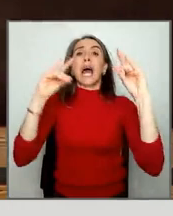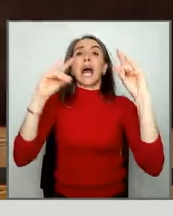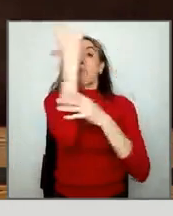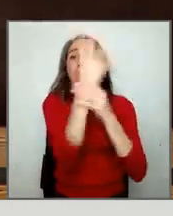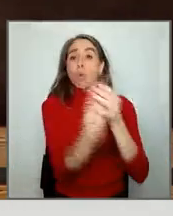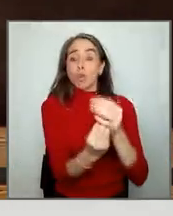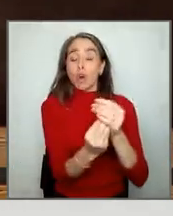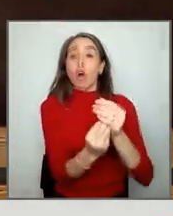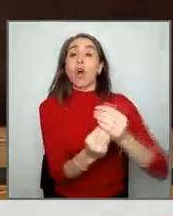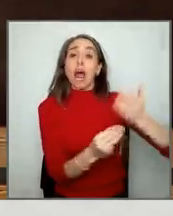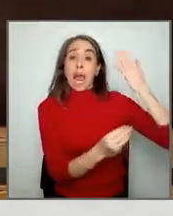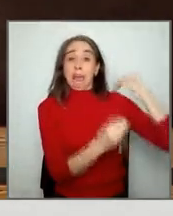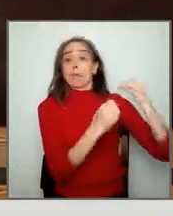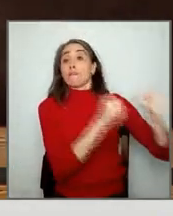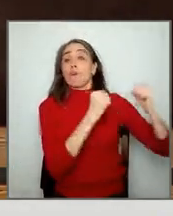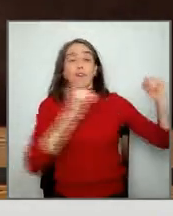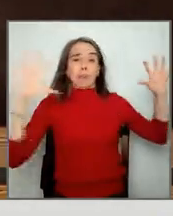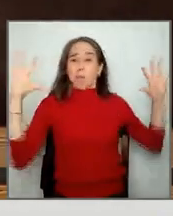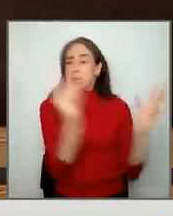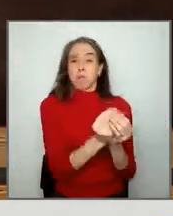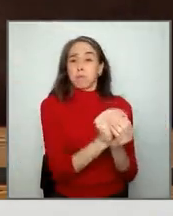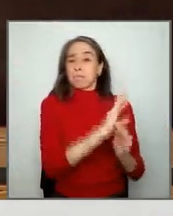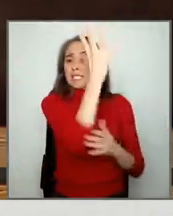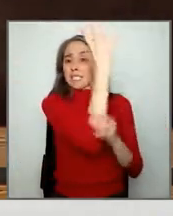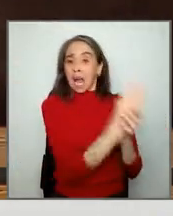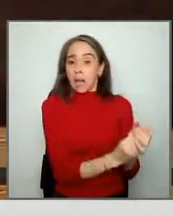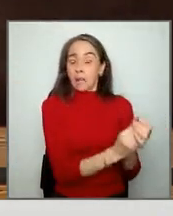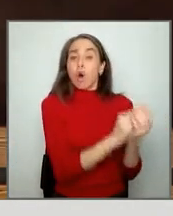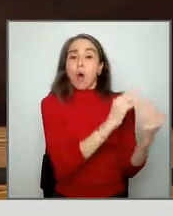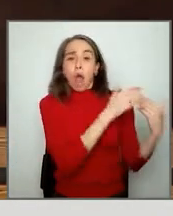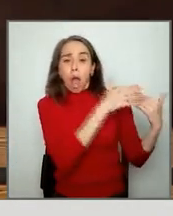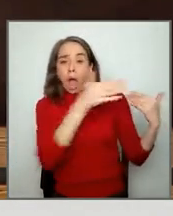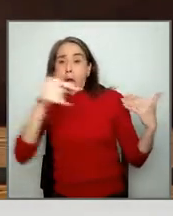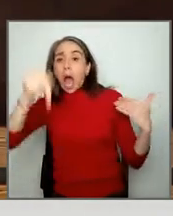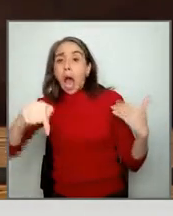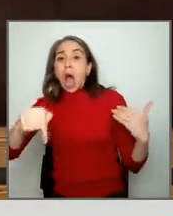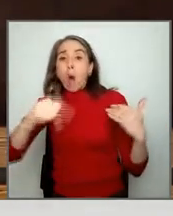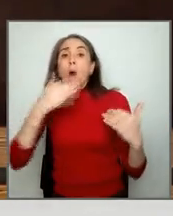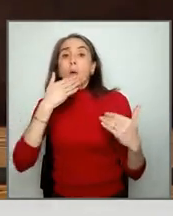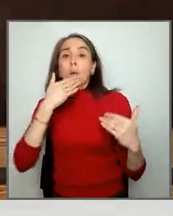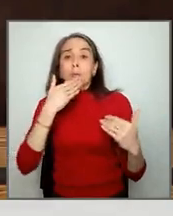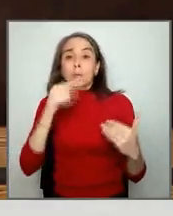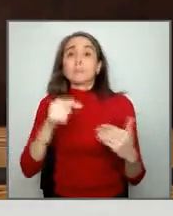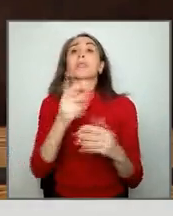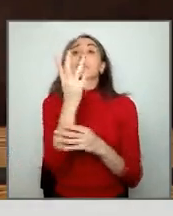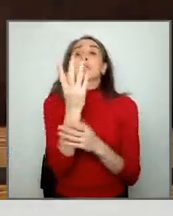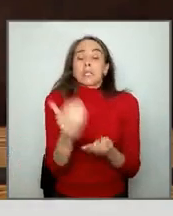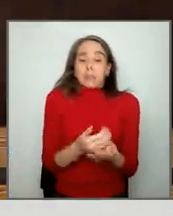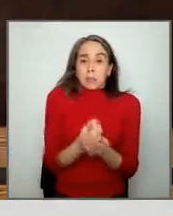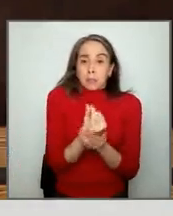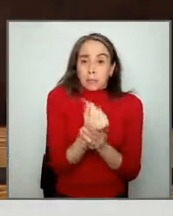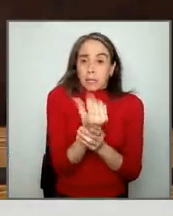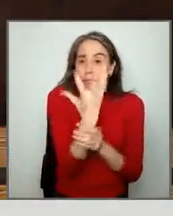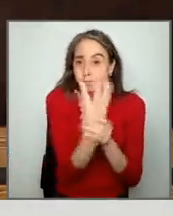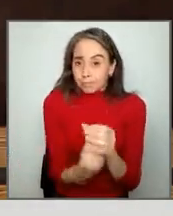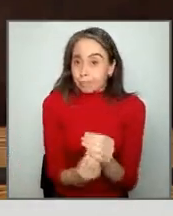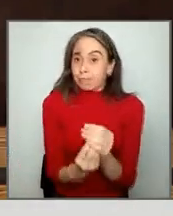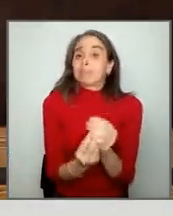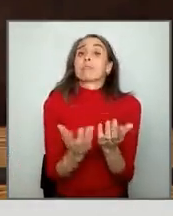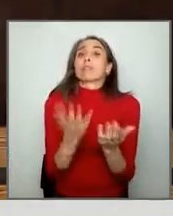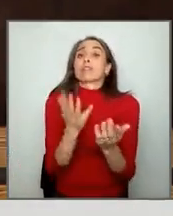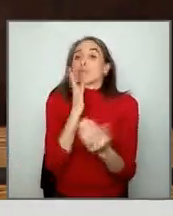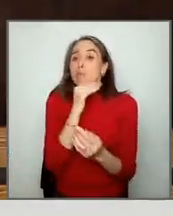esta pérdida no sólo Tiene efectos sobre la disponibilidad de recursos naturales y económica sino que